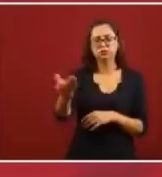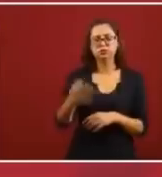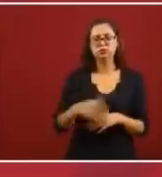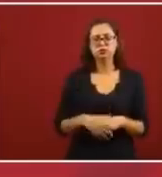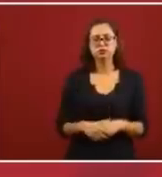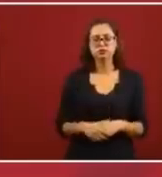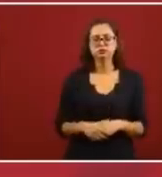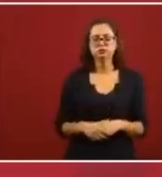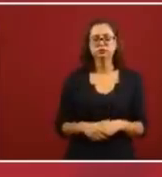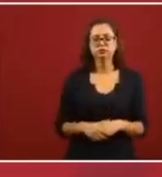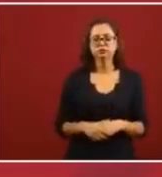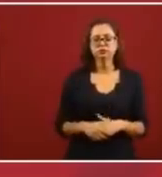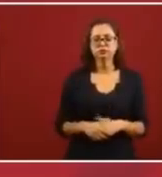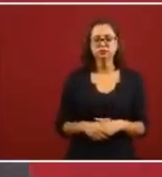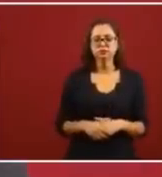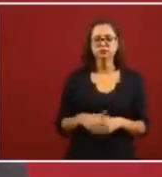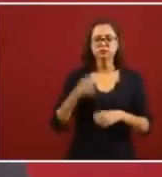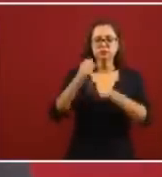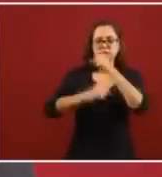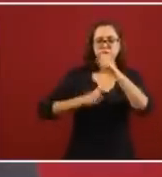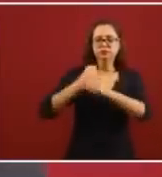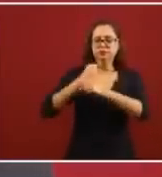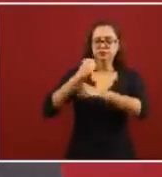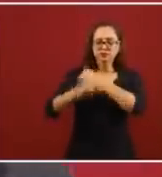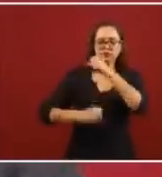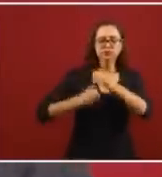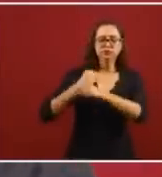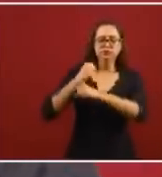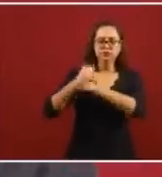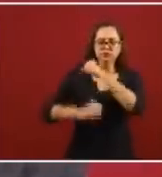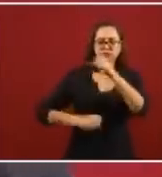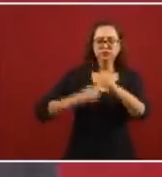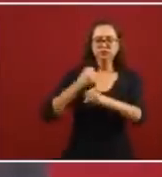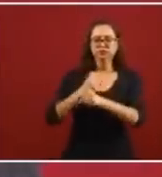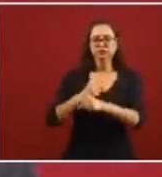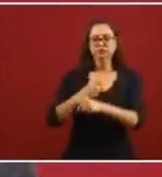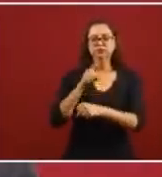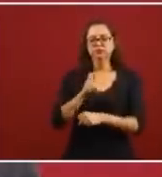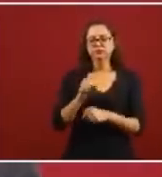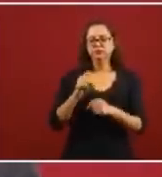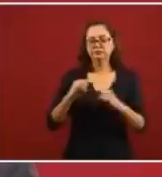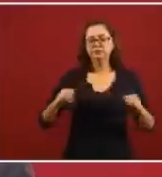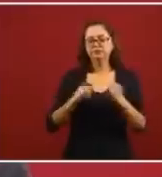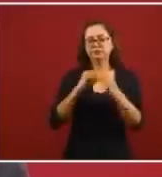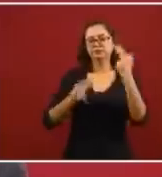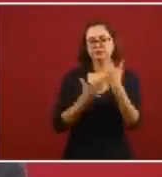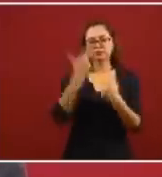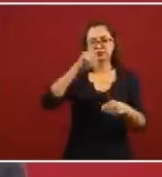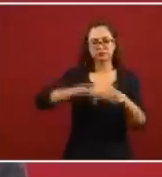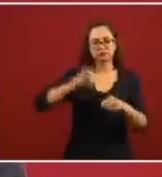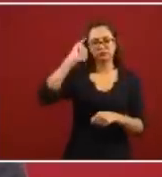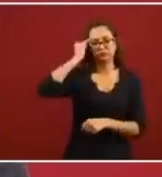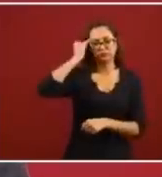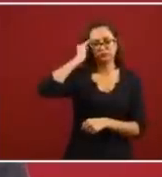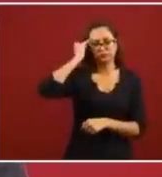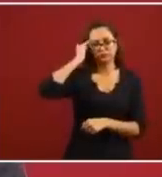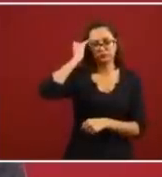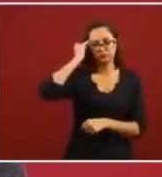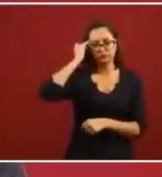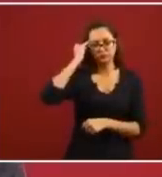existió durante muchos años, décadas, el Instituto Nacional Indigenista.